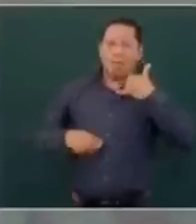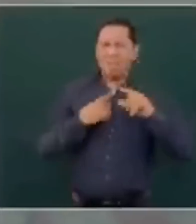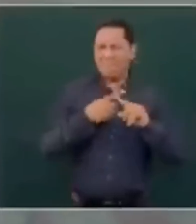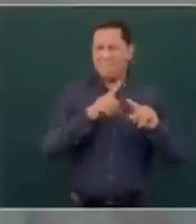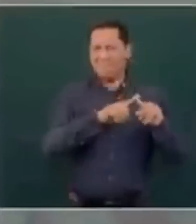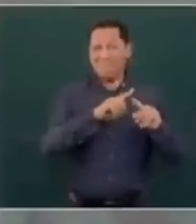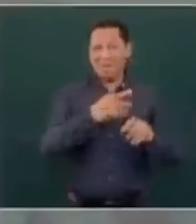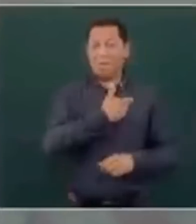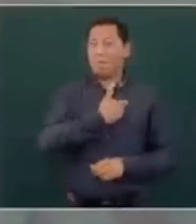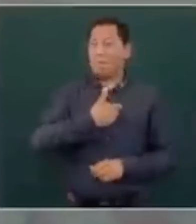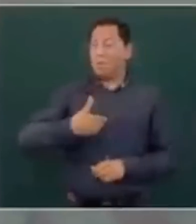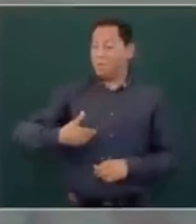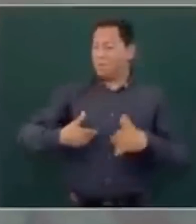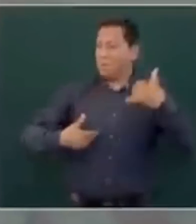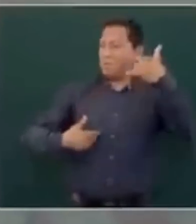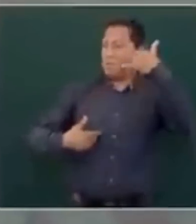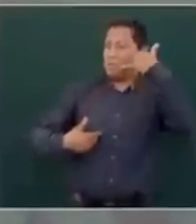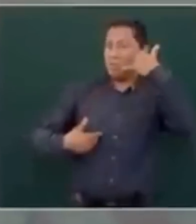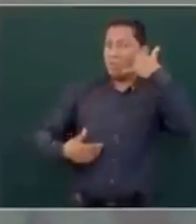presidente,